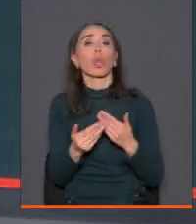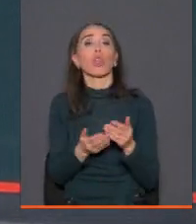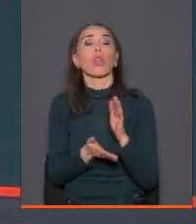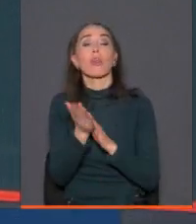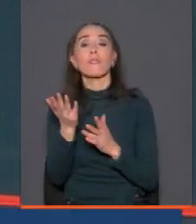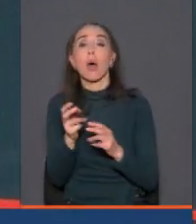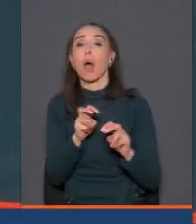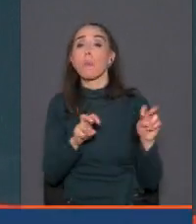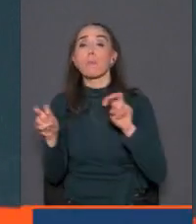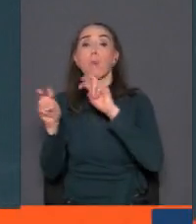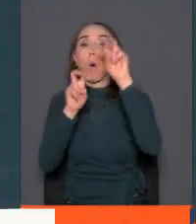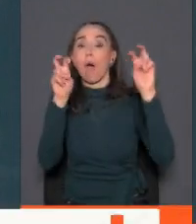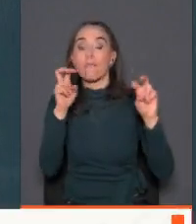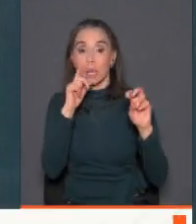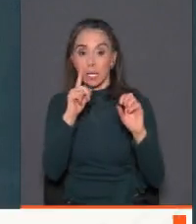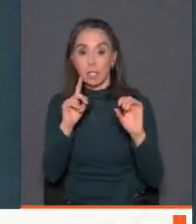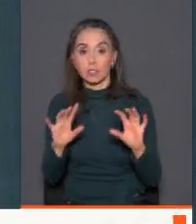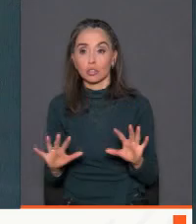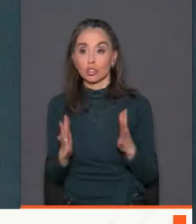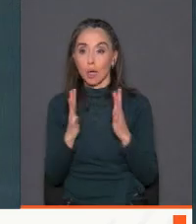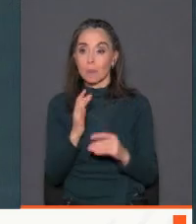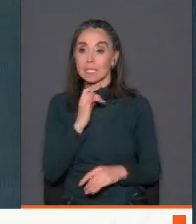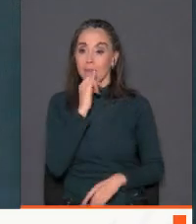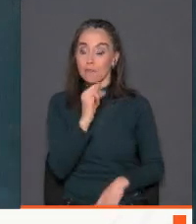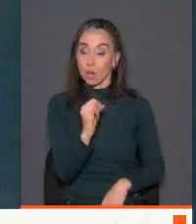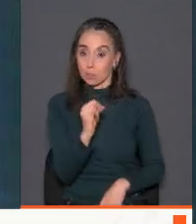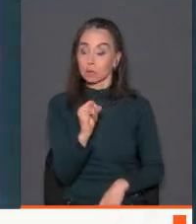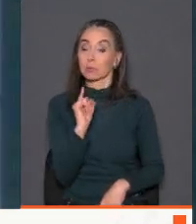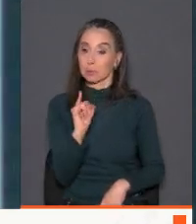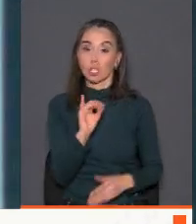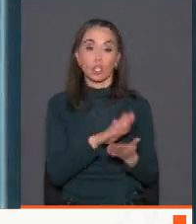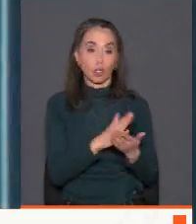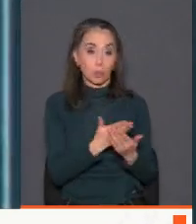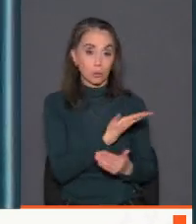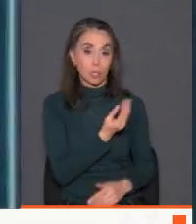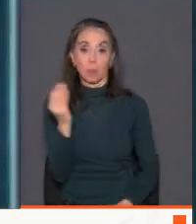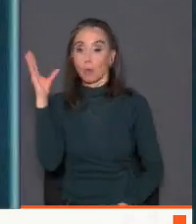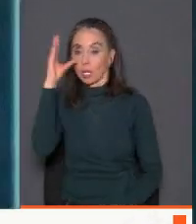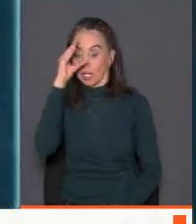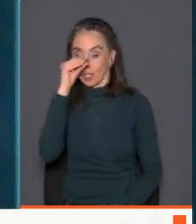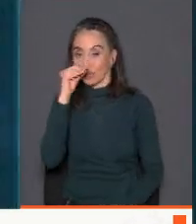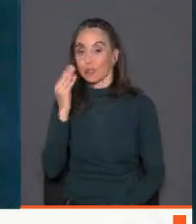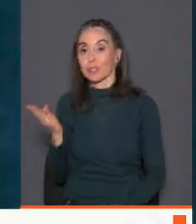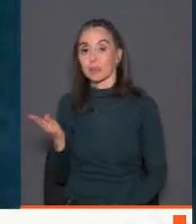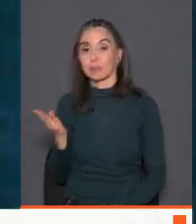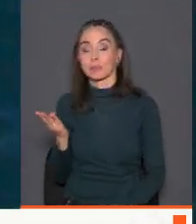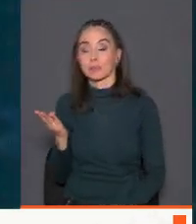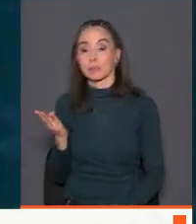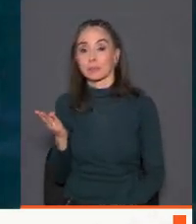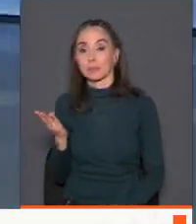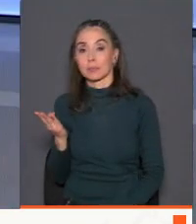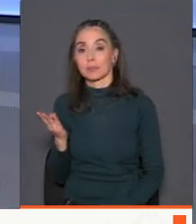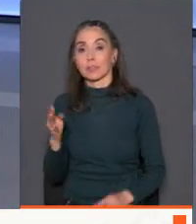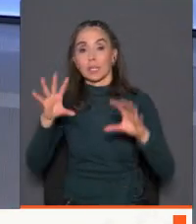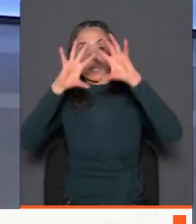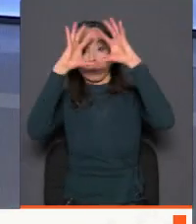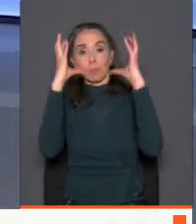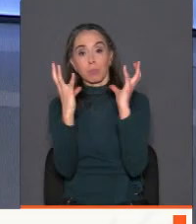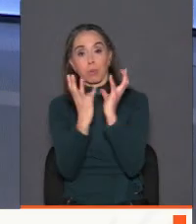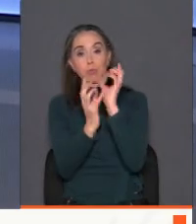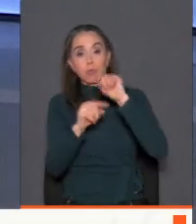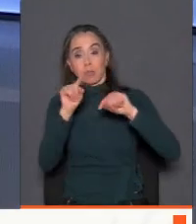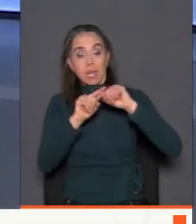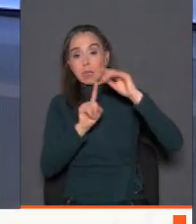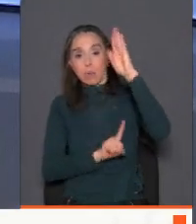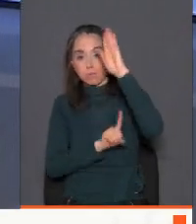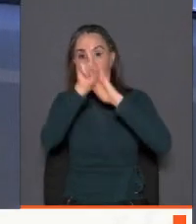movemos? Hay sorpresa en el bloque, ¿eh? Se los adelantamos. Exactamente. ¿Cómo estás? Buenas noches. Buenas noches, Alfonso. Y vamos a salir de nuestro planeta directamente.